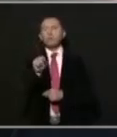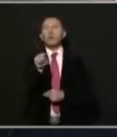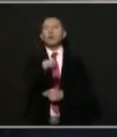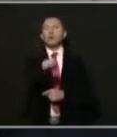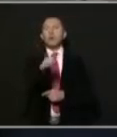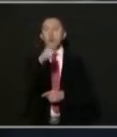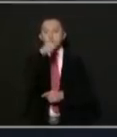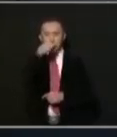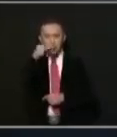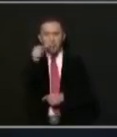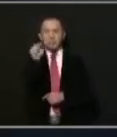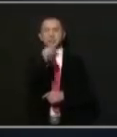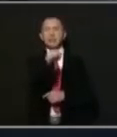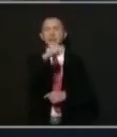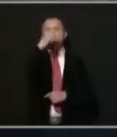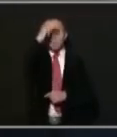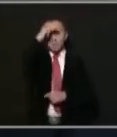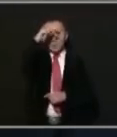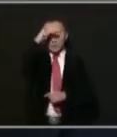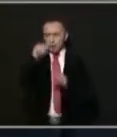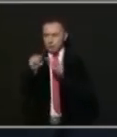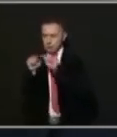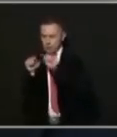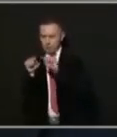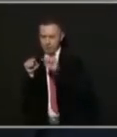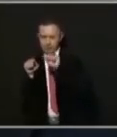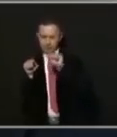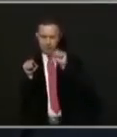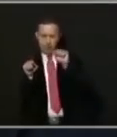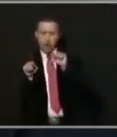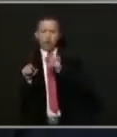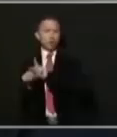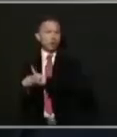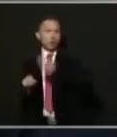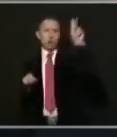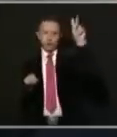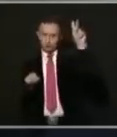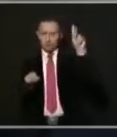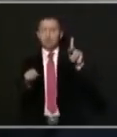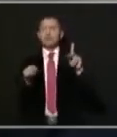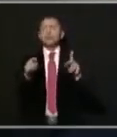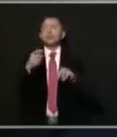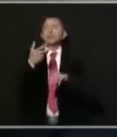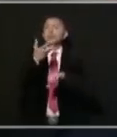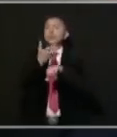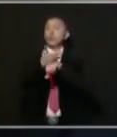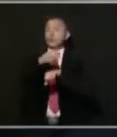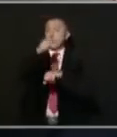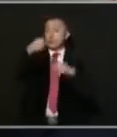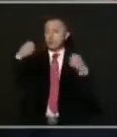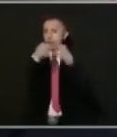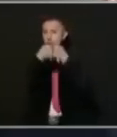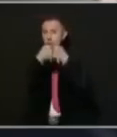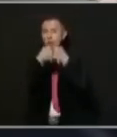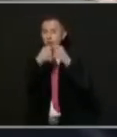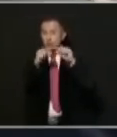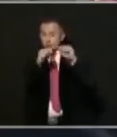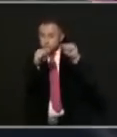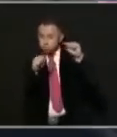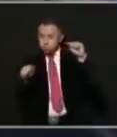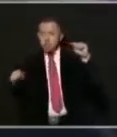y Mexicali, todas las ciudades fronterizas. Una franja de 25 kilómetros de